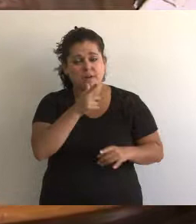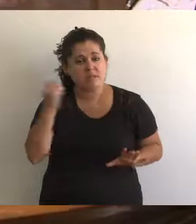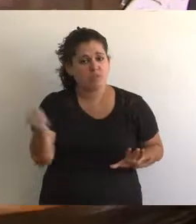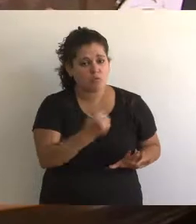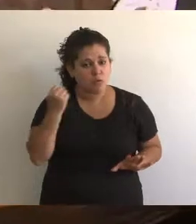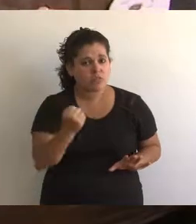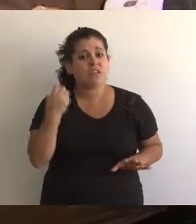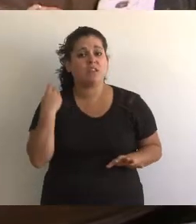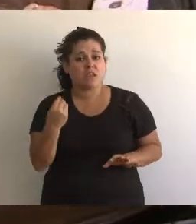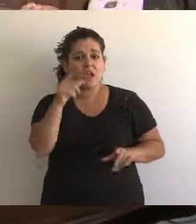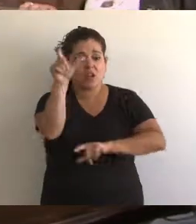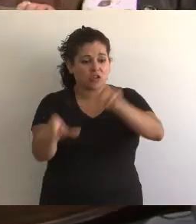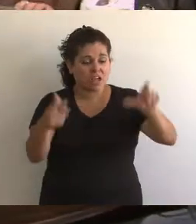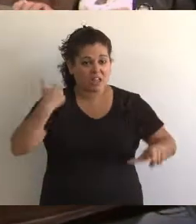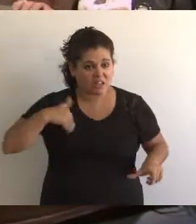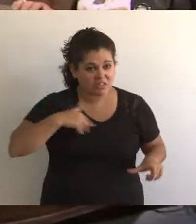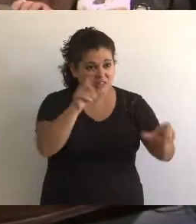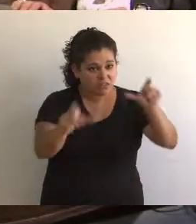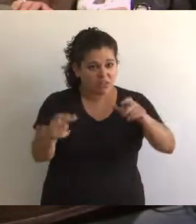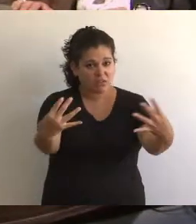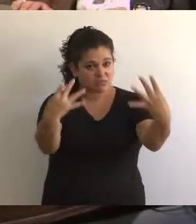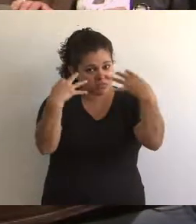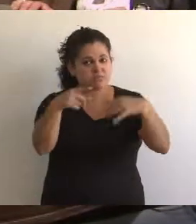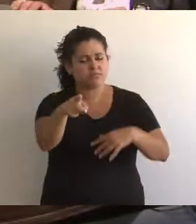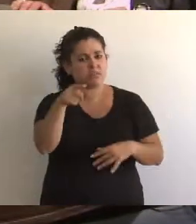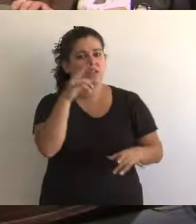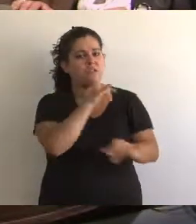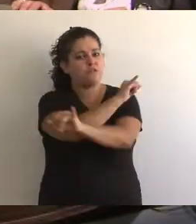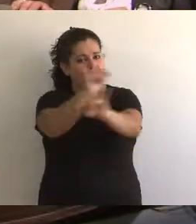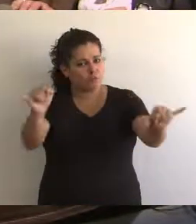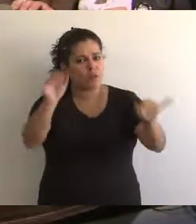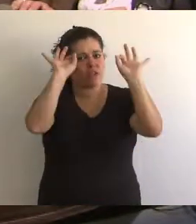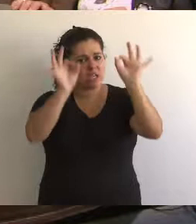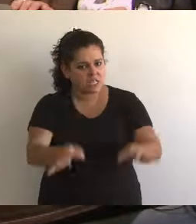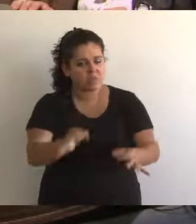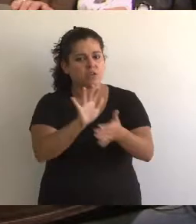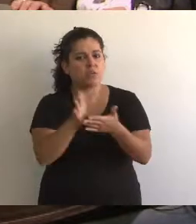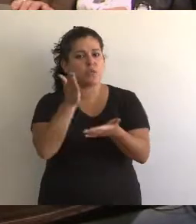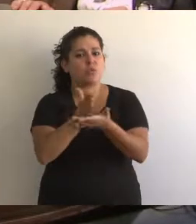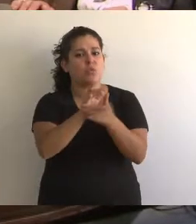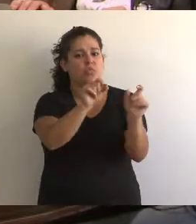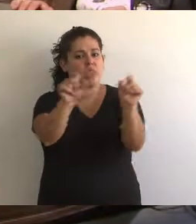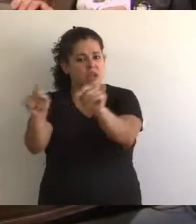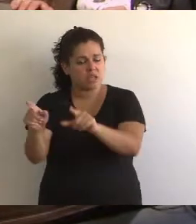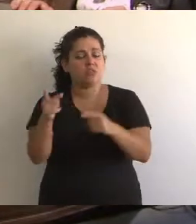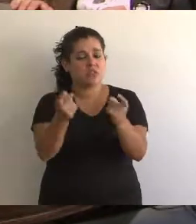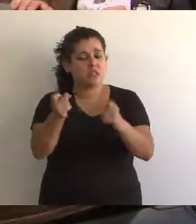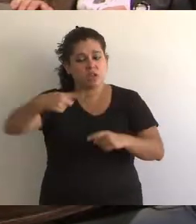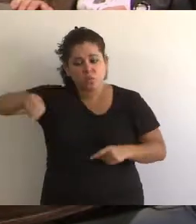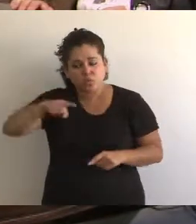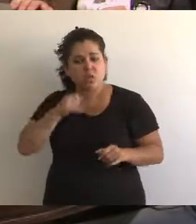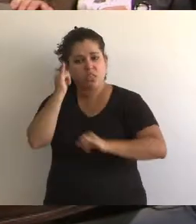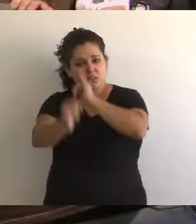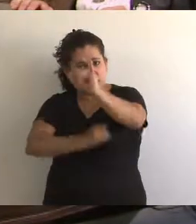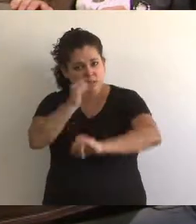siempre importante que los argentinos, si están informados, hacen construcción ciudadana y pueden defender sus derechos, les exijan a